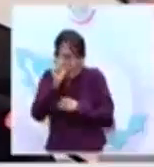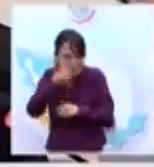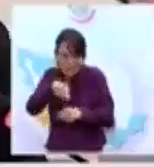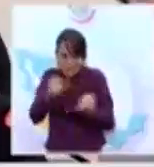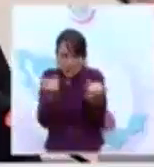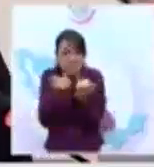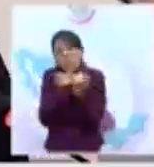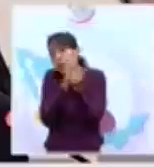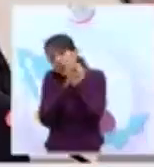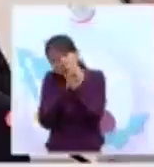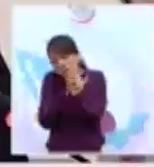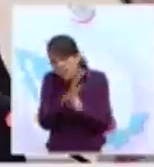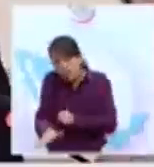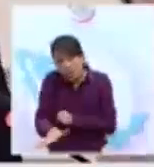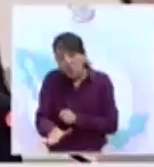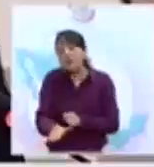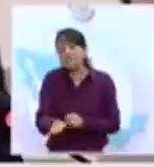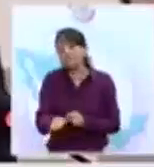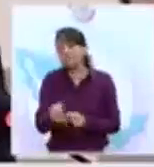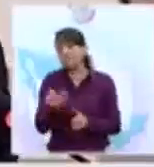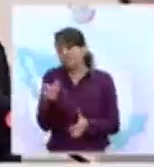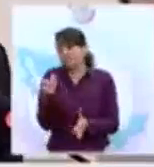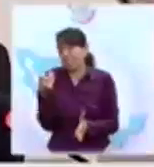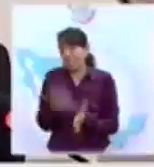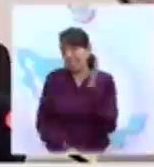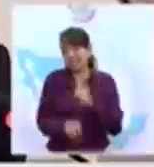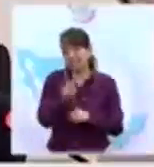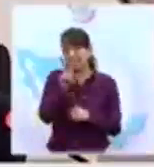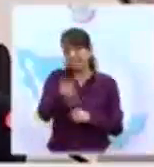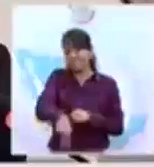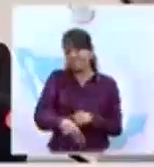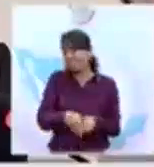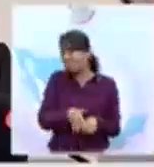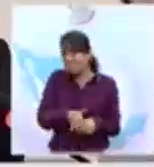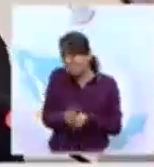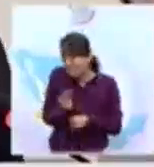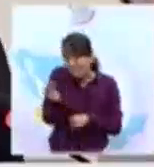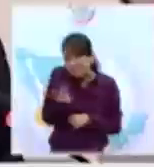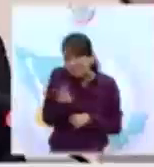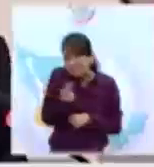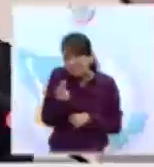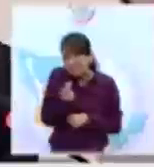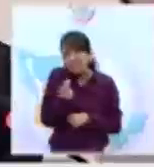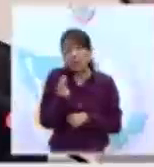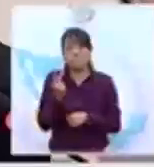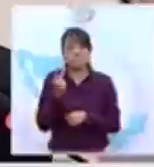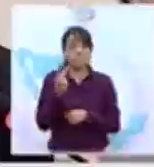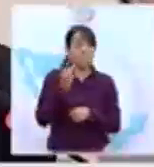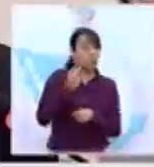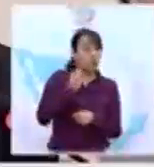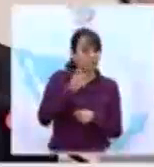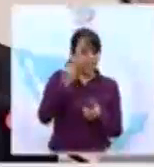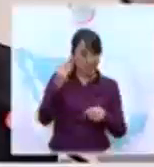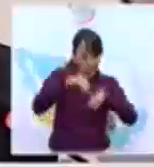la necesidad de sacar completamente a la política de desarrollo social